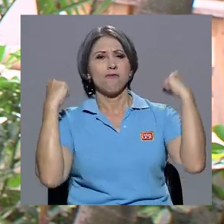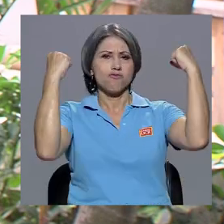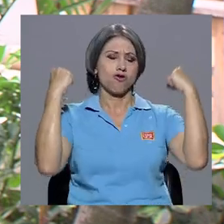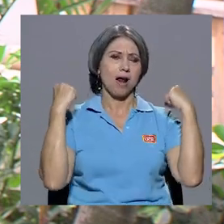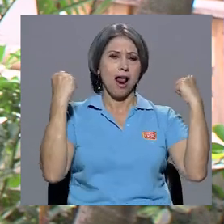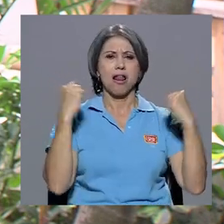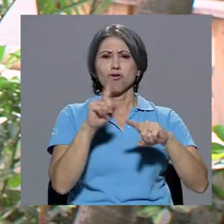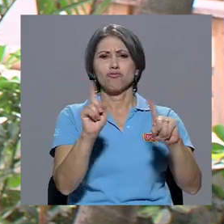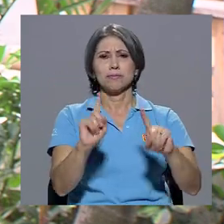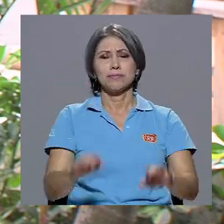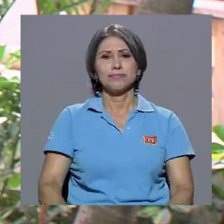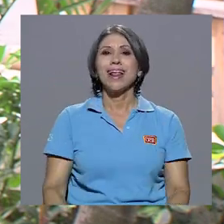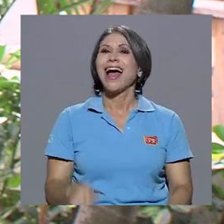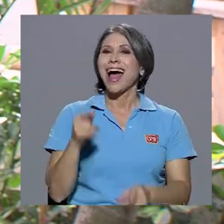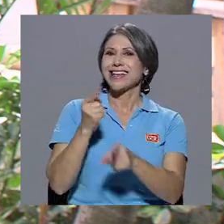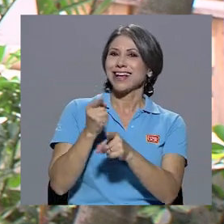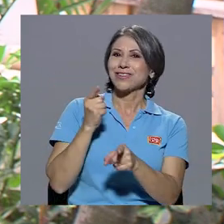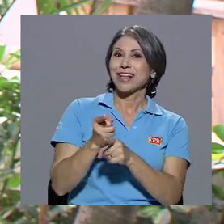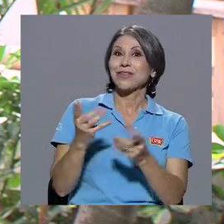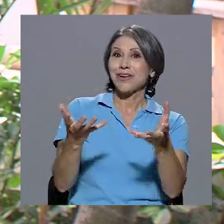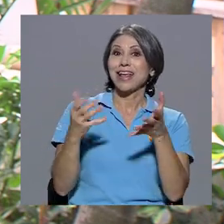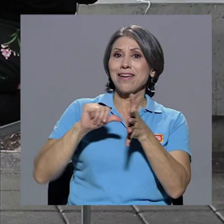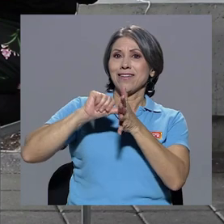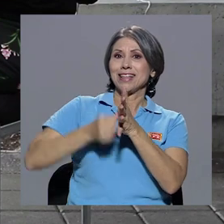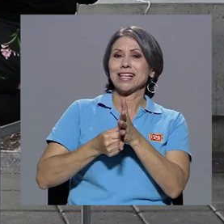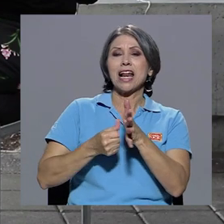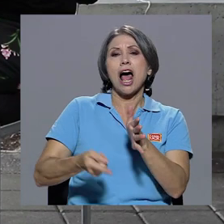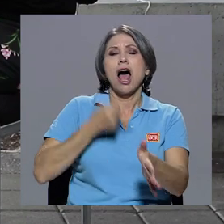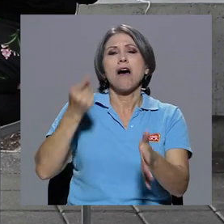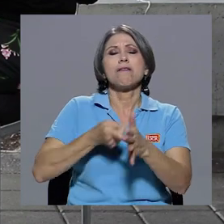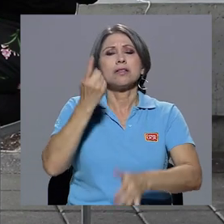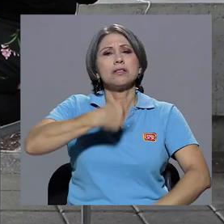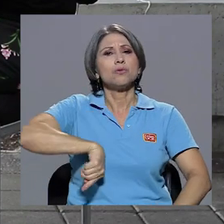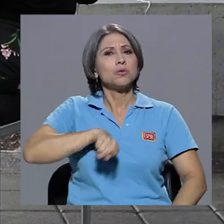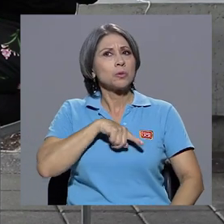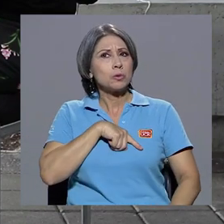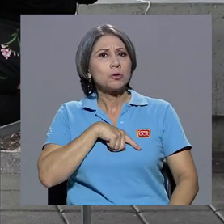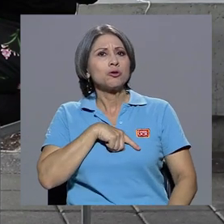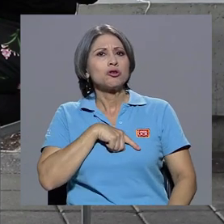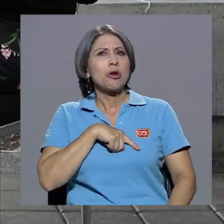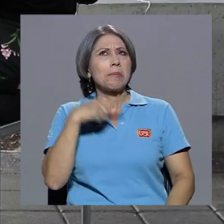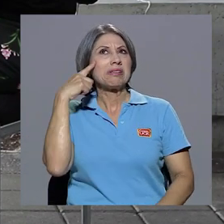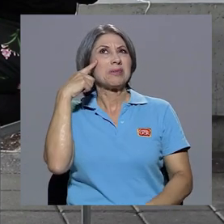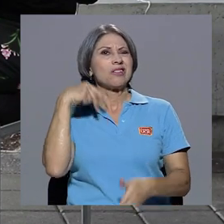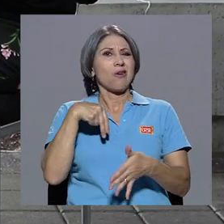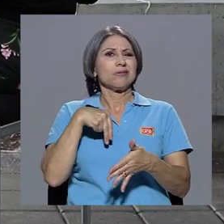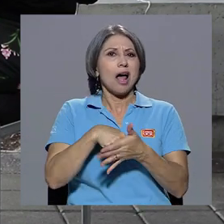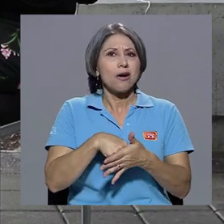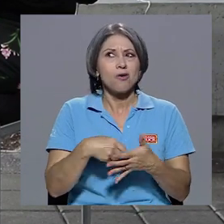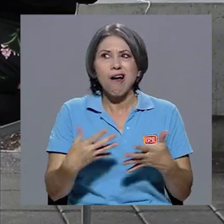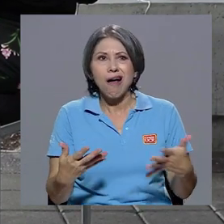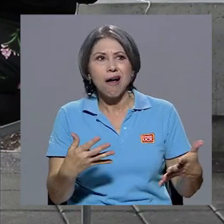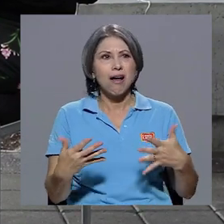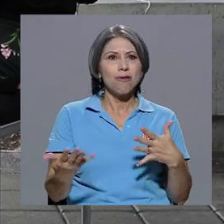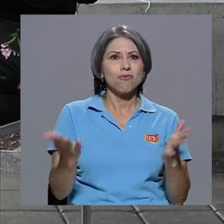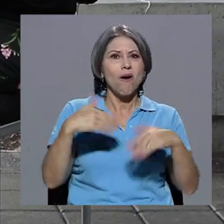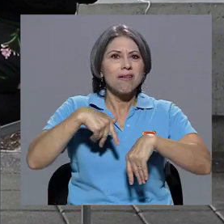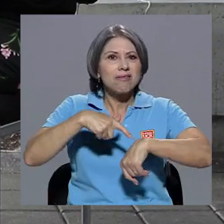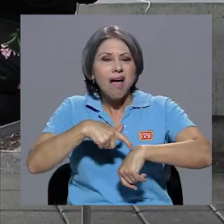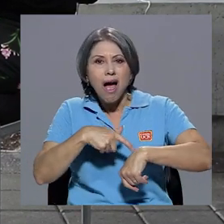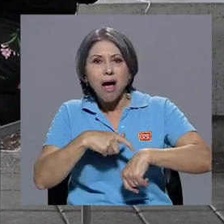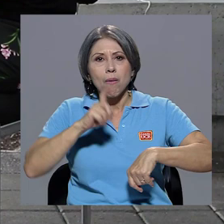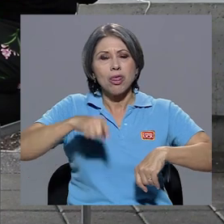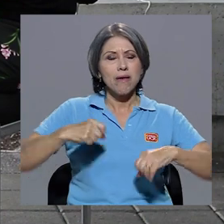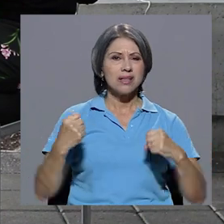Exacto, eso es lo que quería enfatizar, que a veces nosotros ponemos como un obstáculo eso, exacto, y el tiempo que tenemos que dedicarle